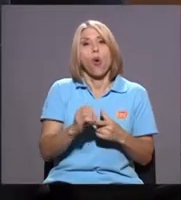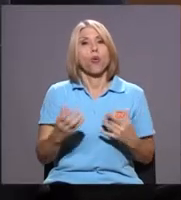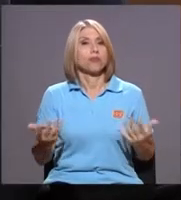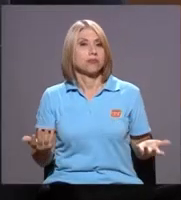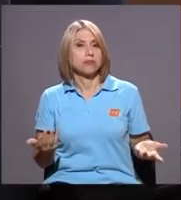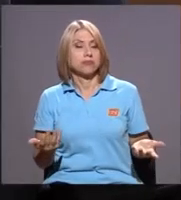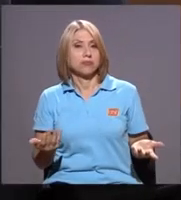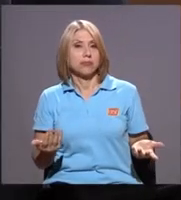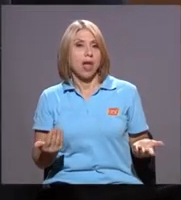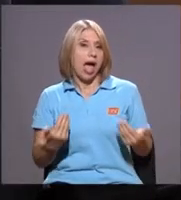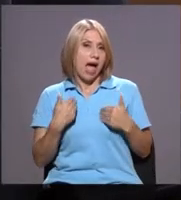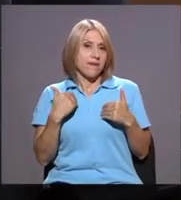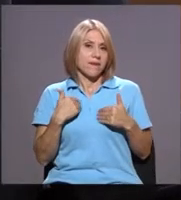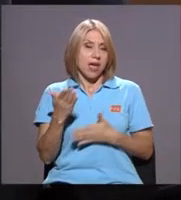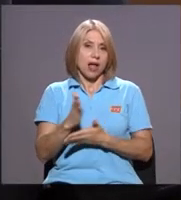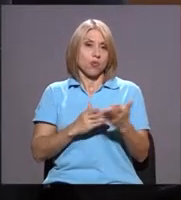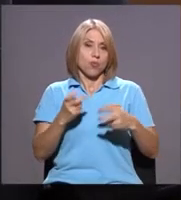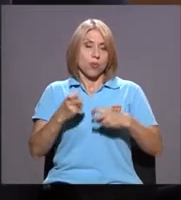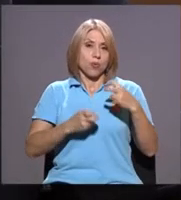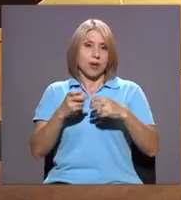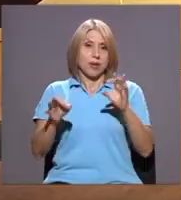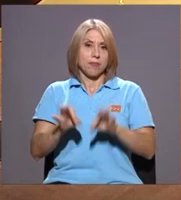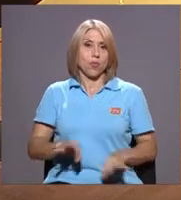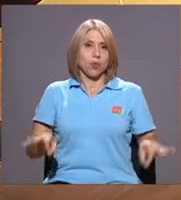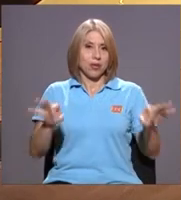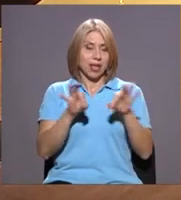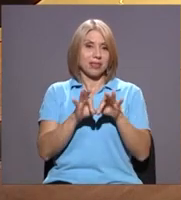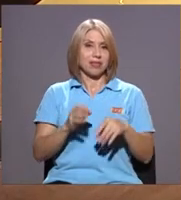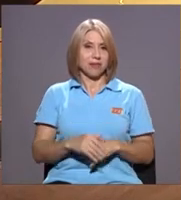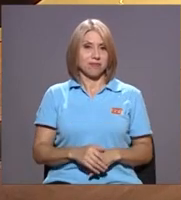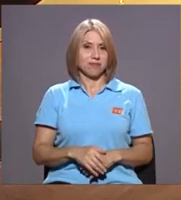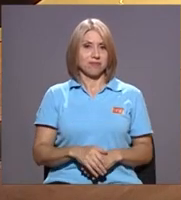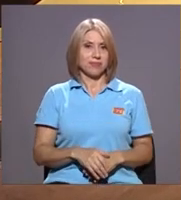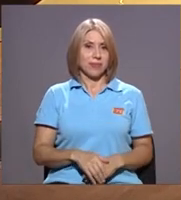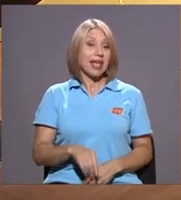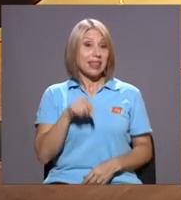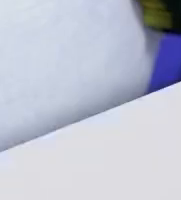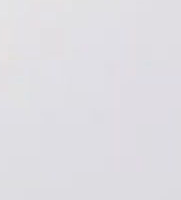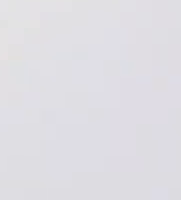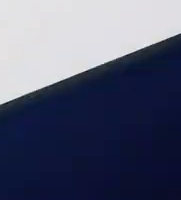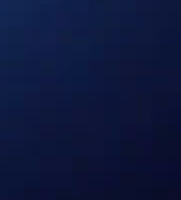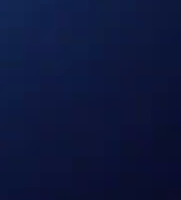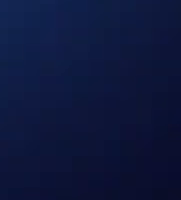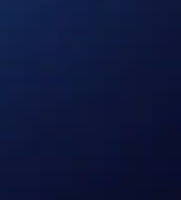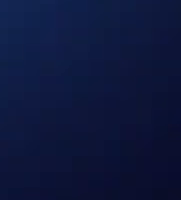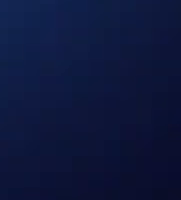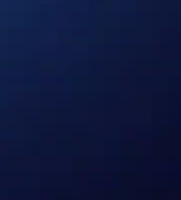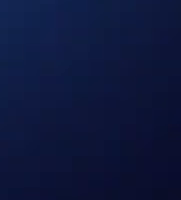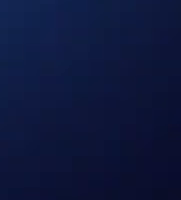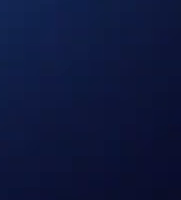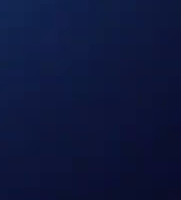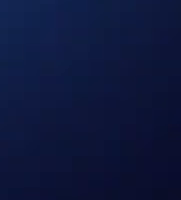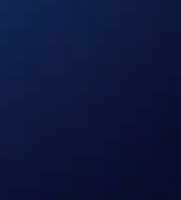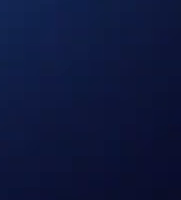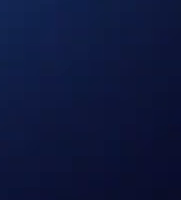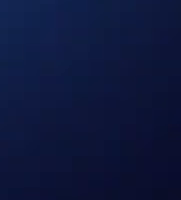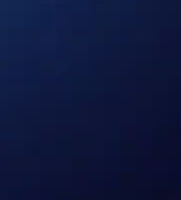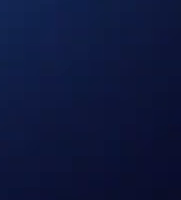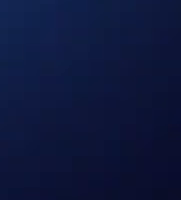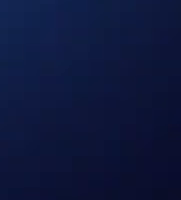o había algún problema importante. De esos temas hablaremos.